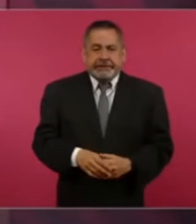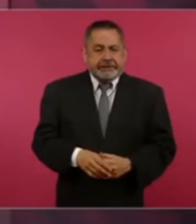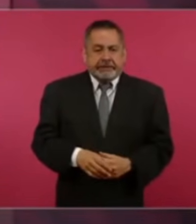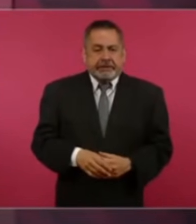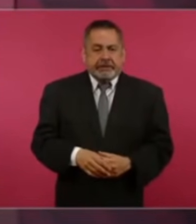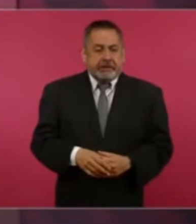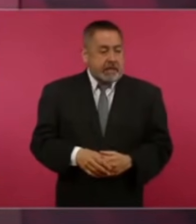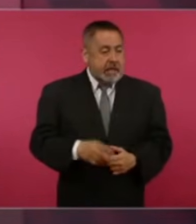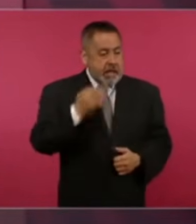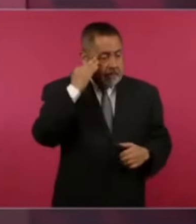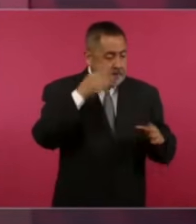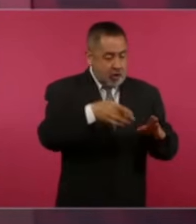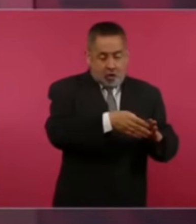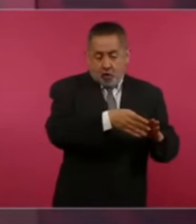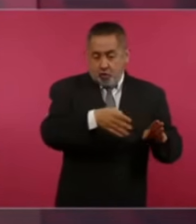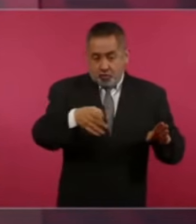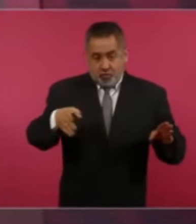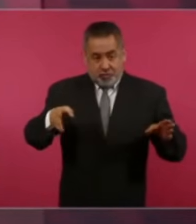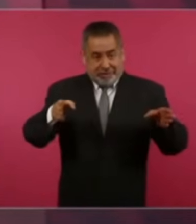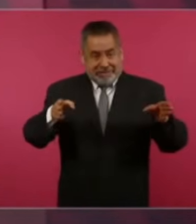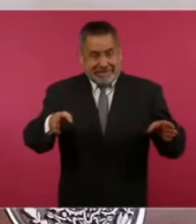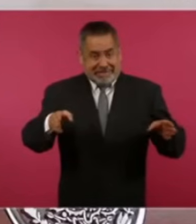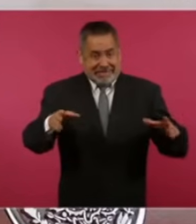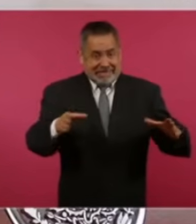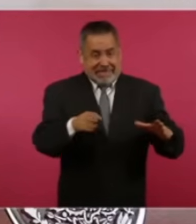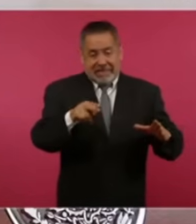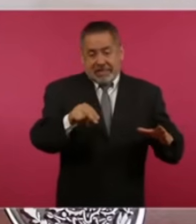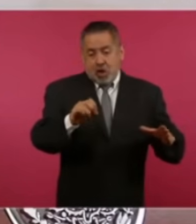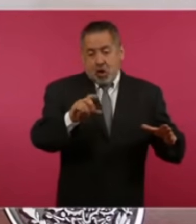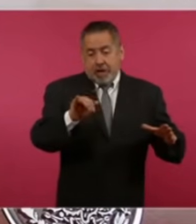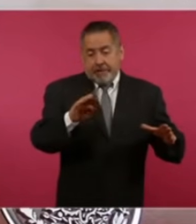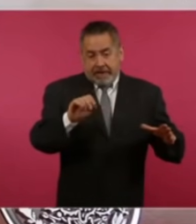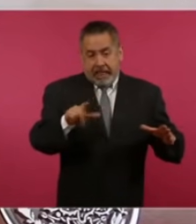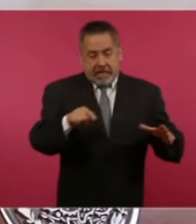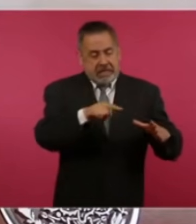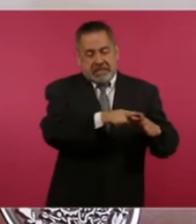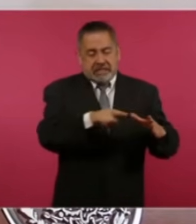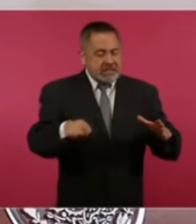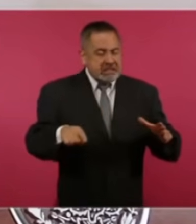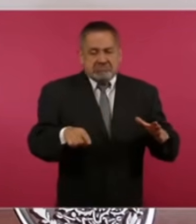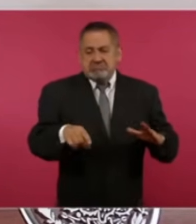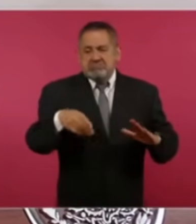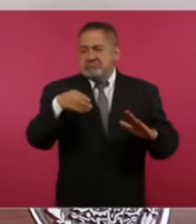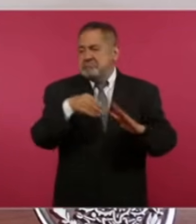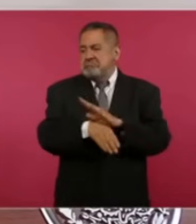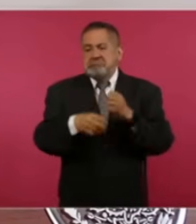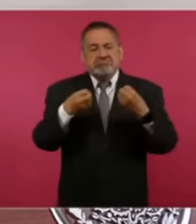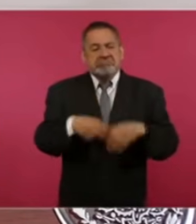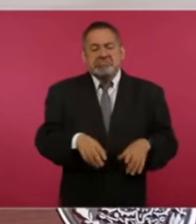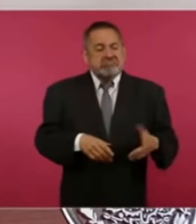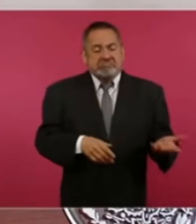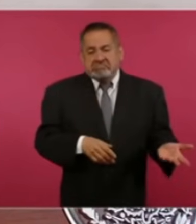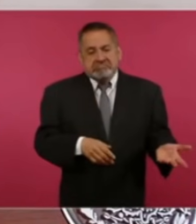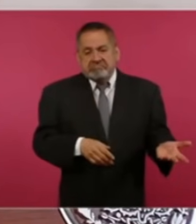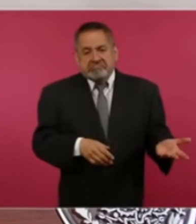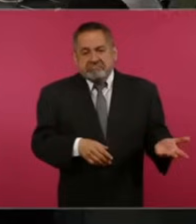en ese periodo el propósito de hacer